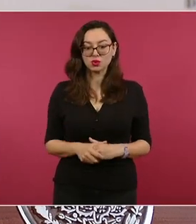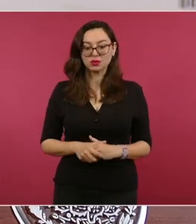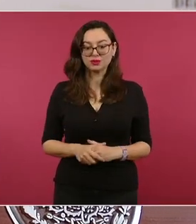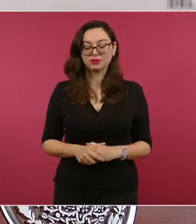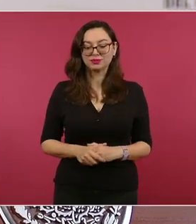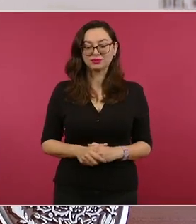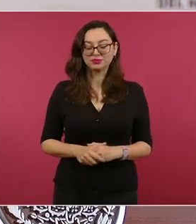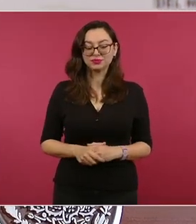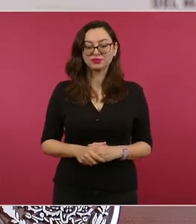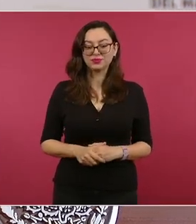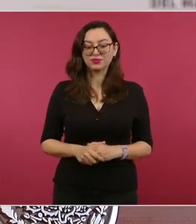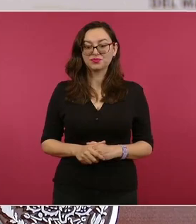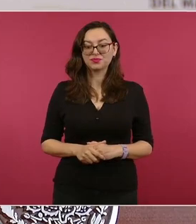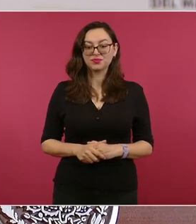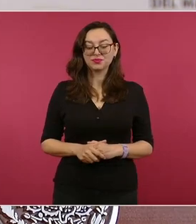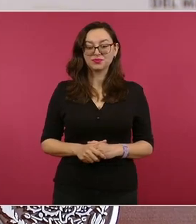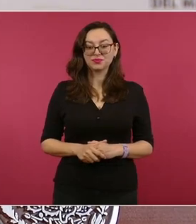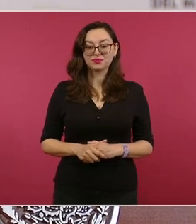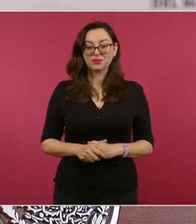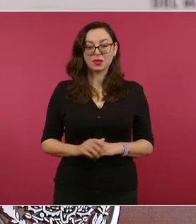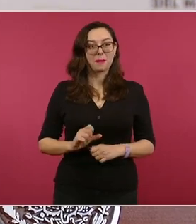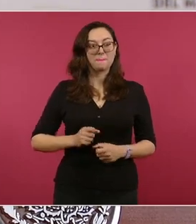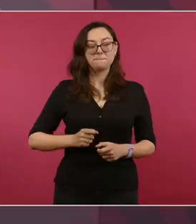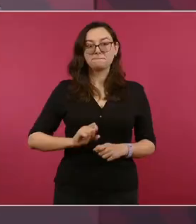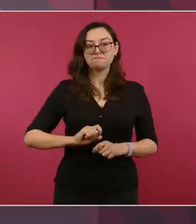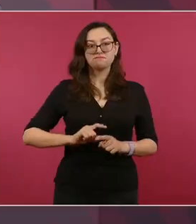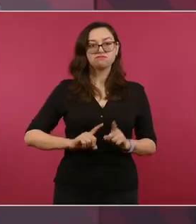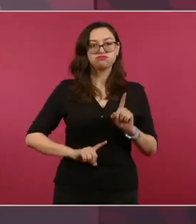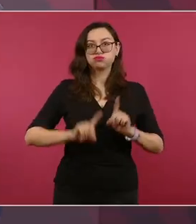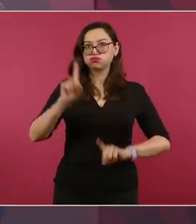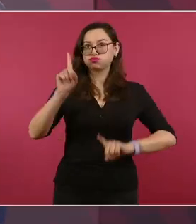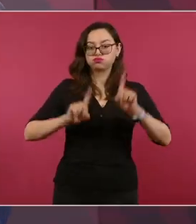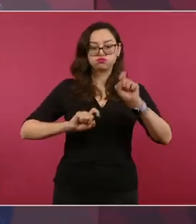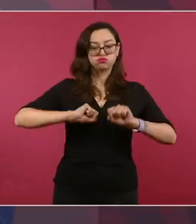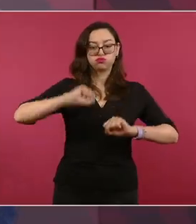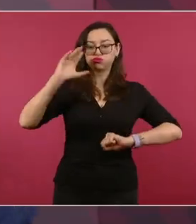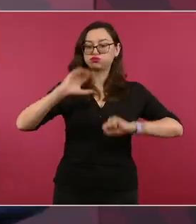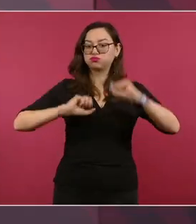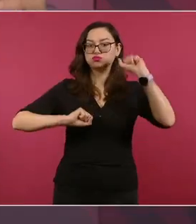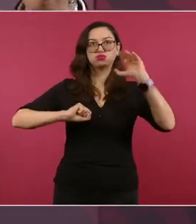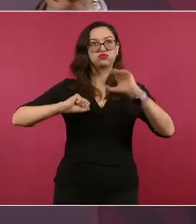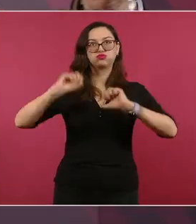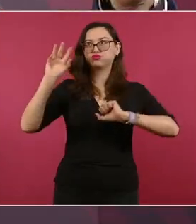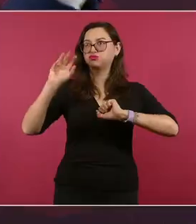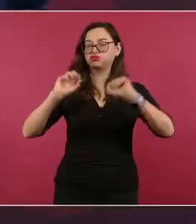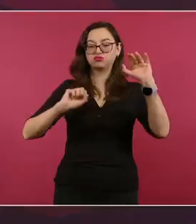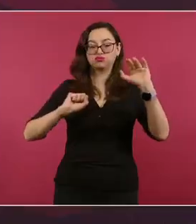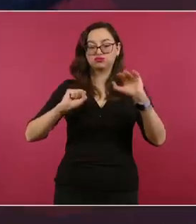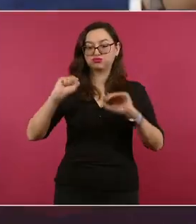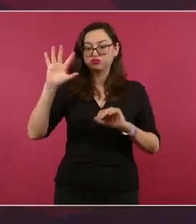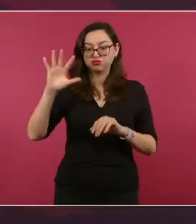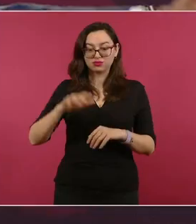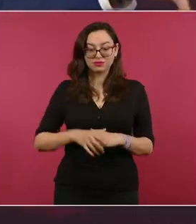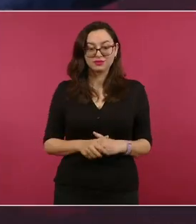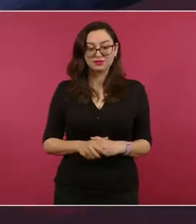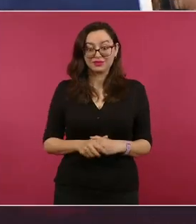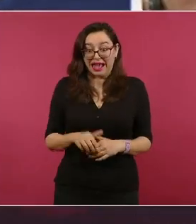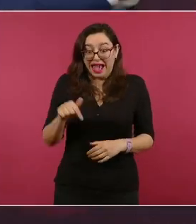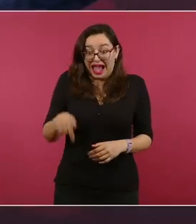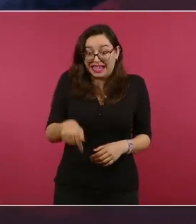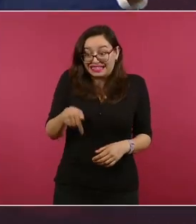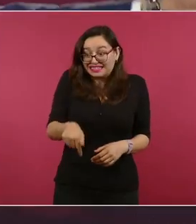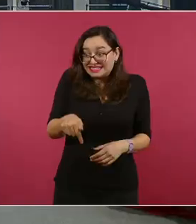los fuegos pirotécnicos en los pueblos, pero casi aquí en el